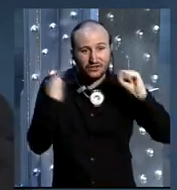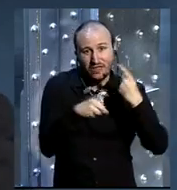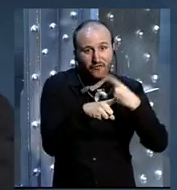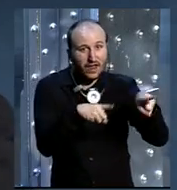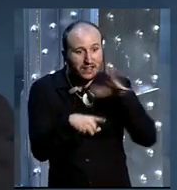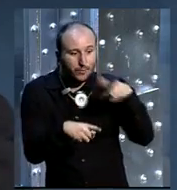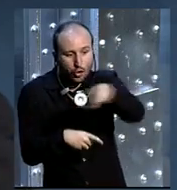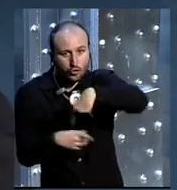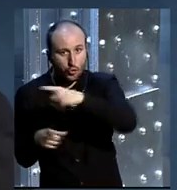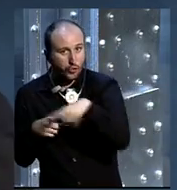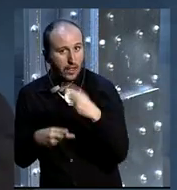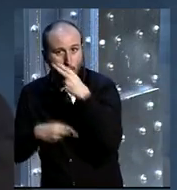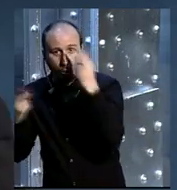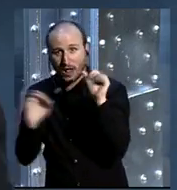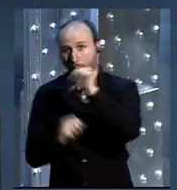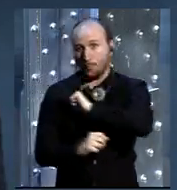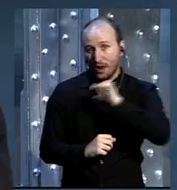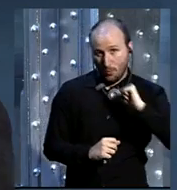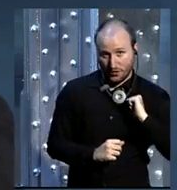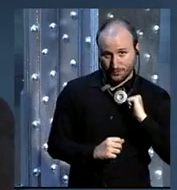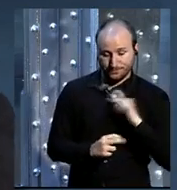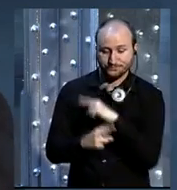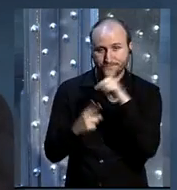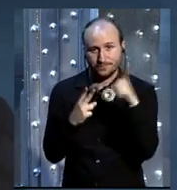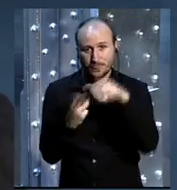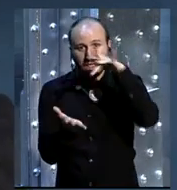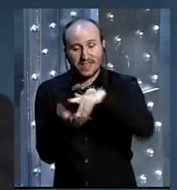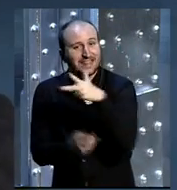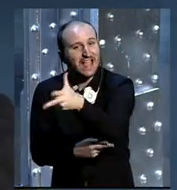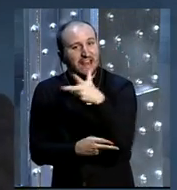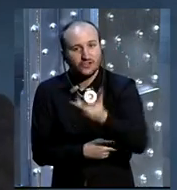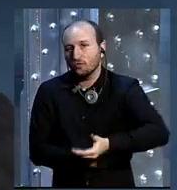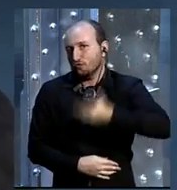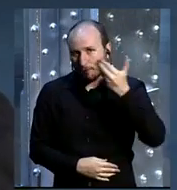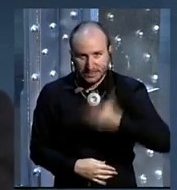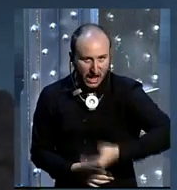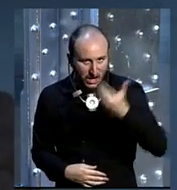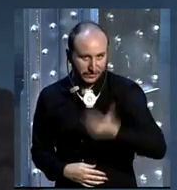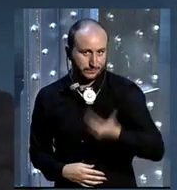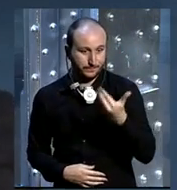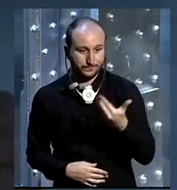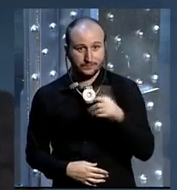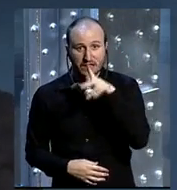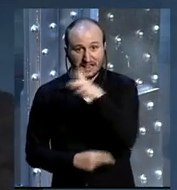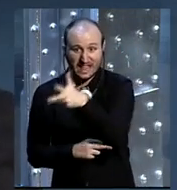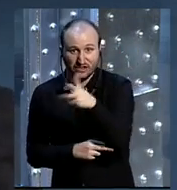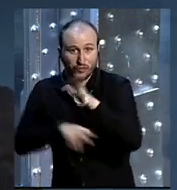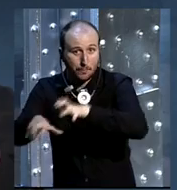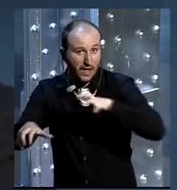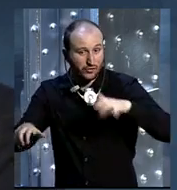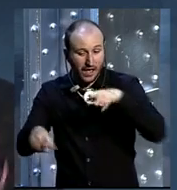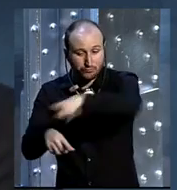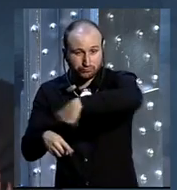en cuanto a lo público y lo privado. Y el segundo tema son los derechos fundamentales. Muchos de esos derechos fundamentales están